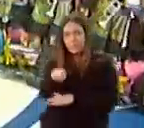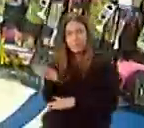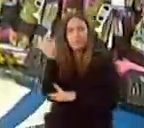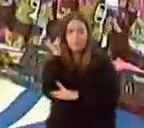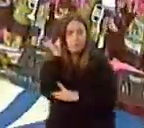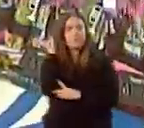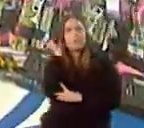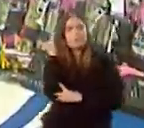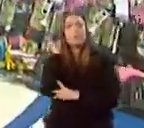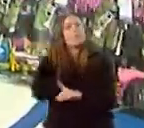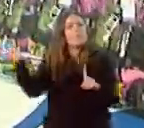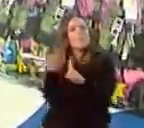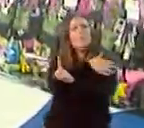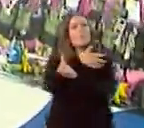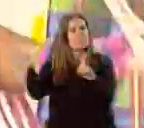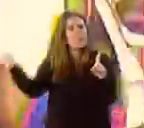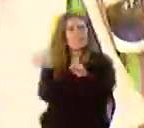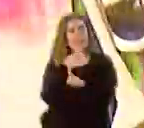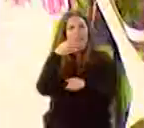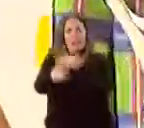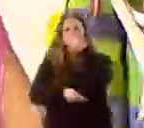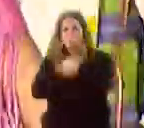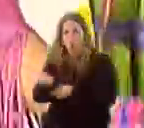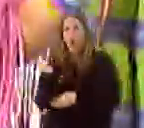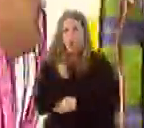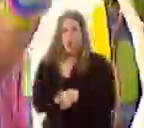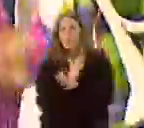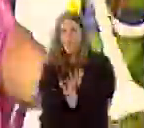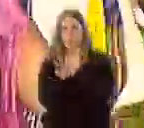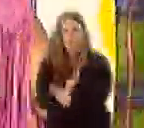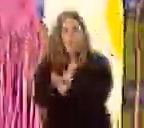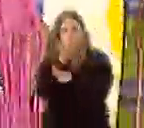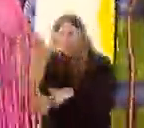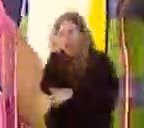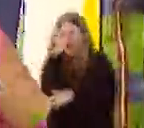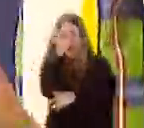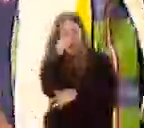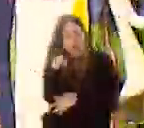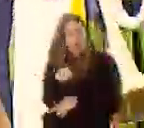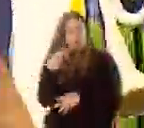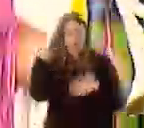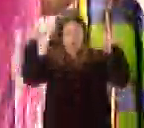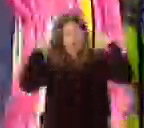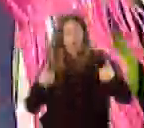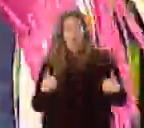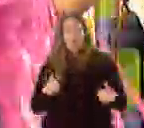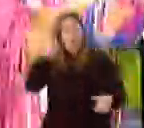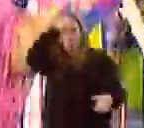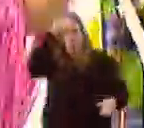para nada me gusta de violada por tu cuerpo así como me pasaba